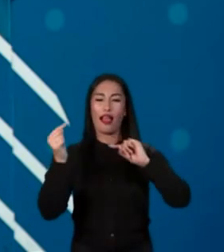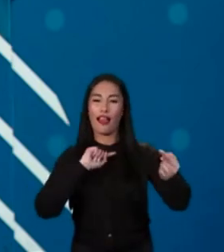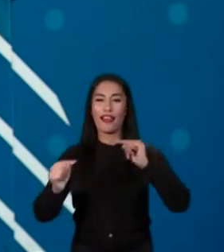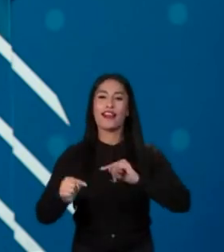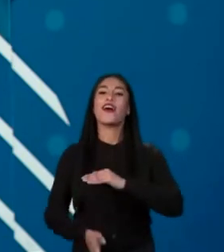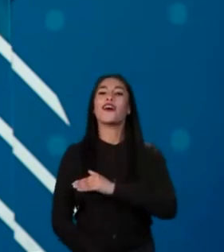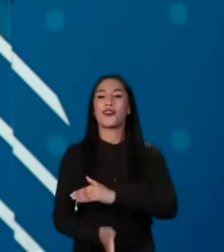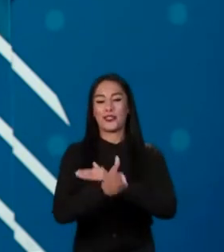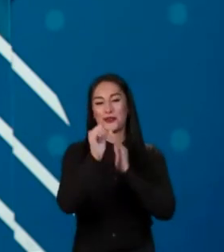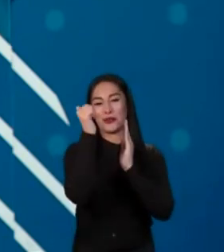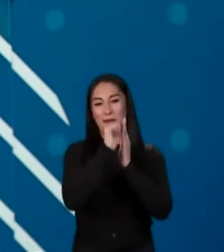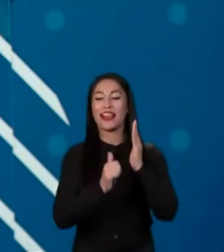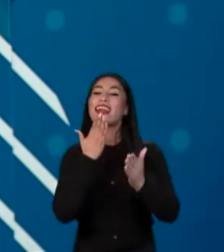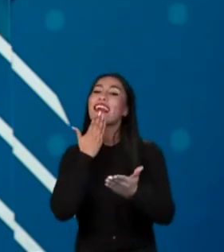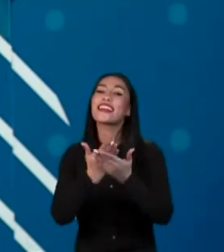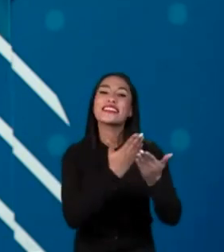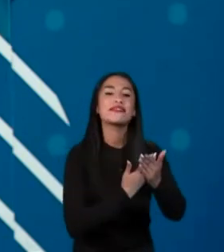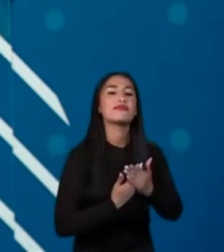gracias a todos